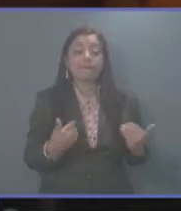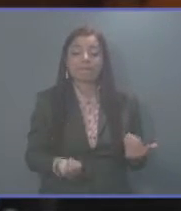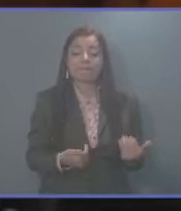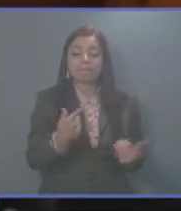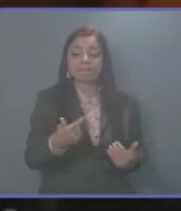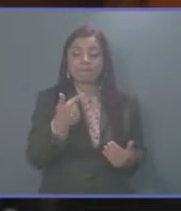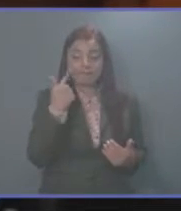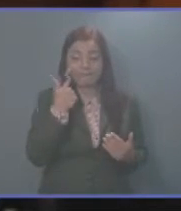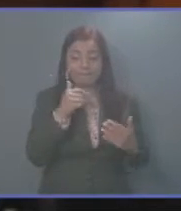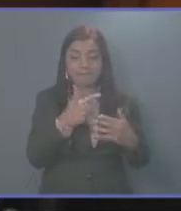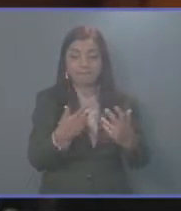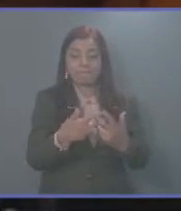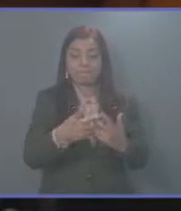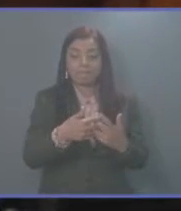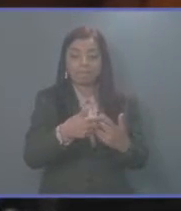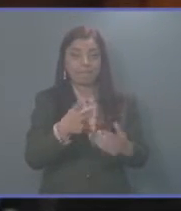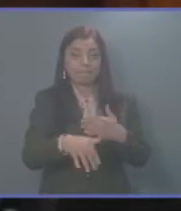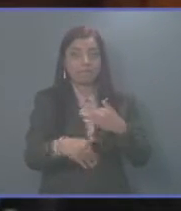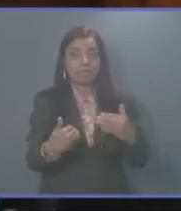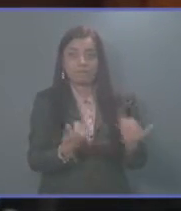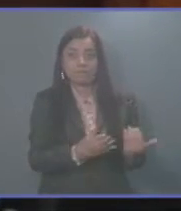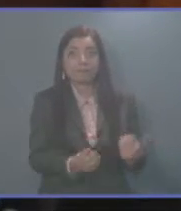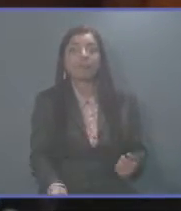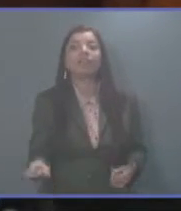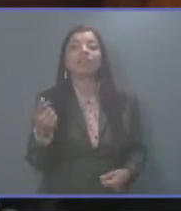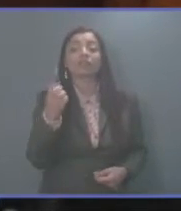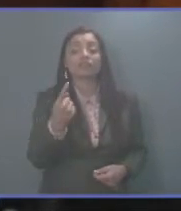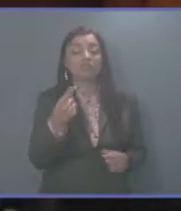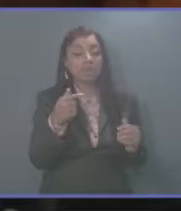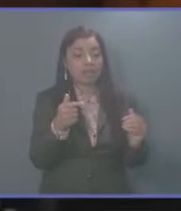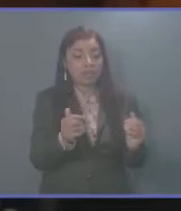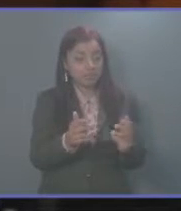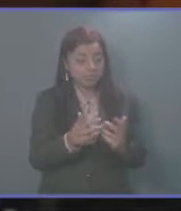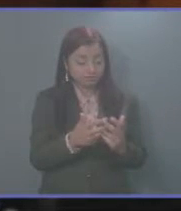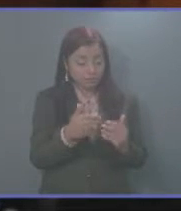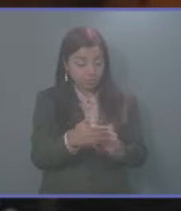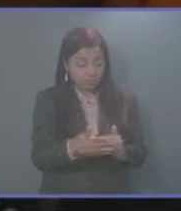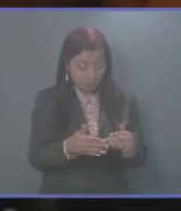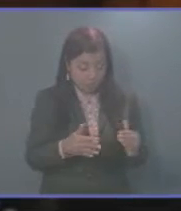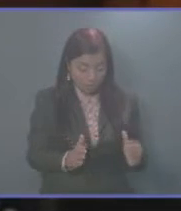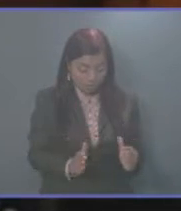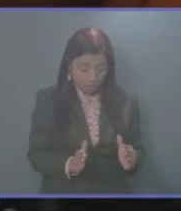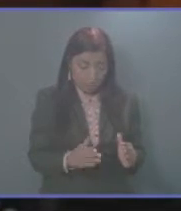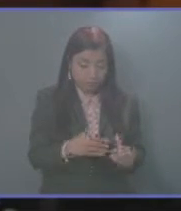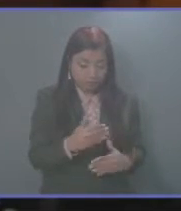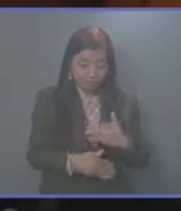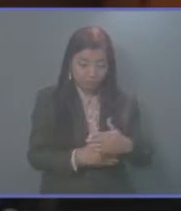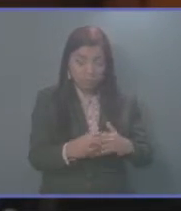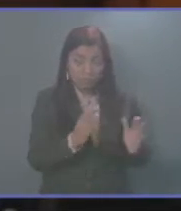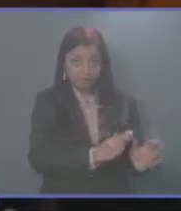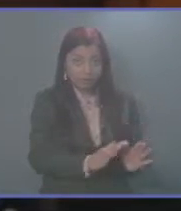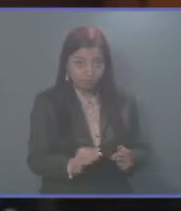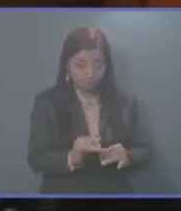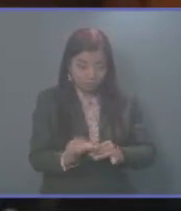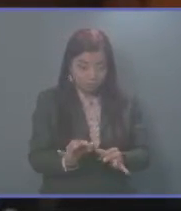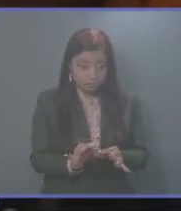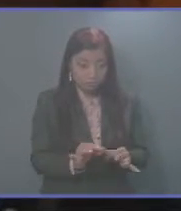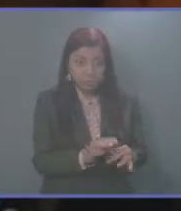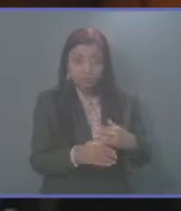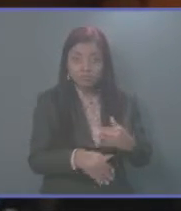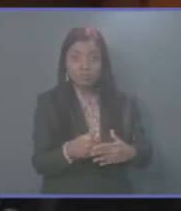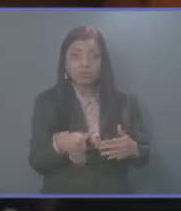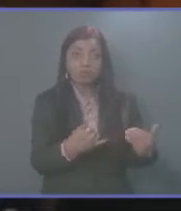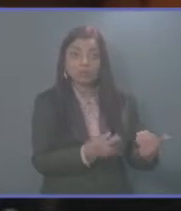de la microempresa y artesanos, el cubículo donde se realice la fase de preparación de mezcla y proceso